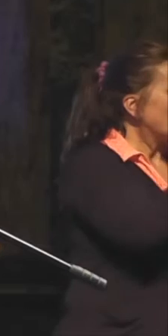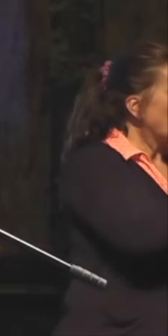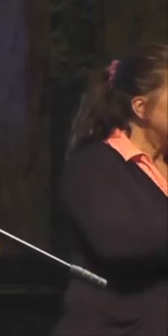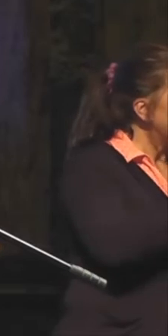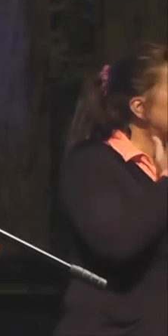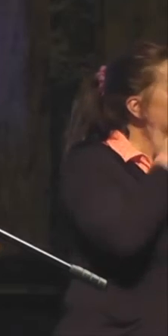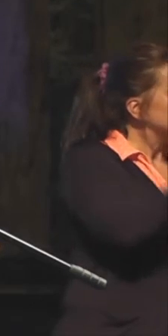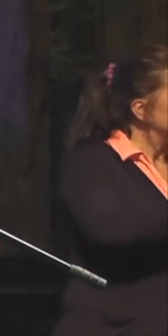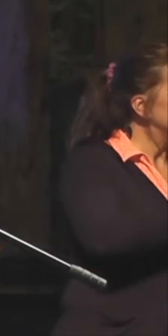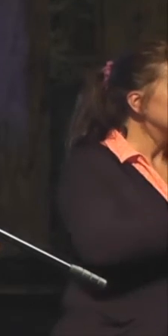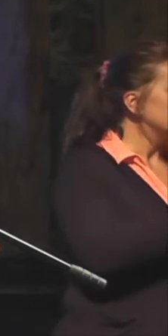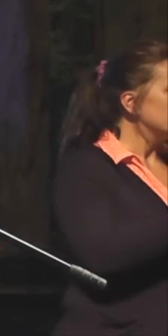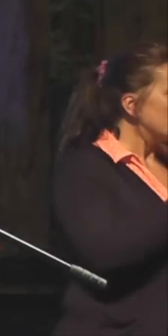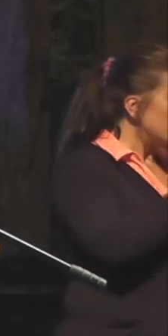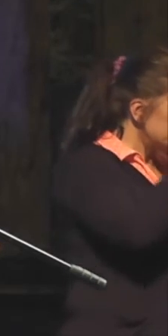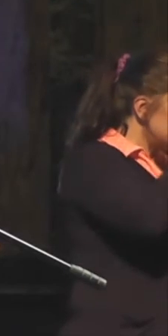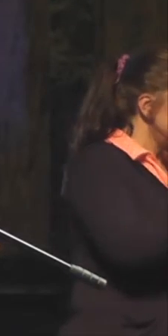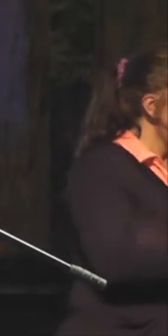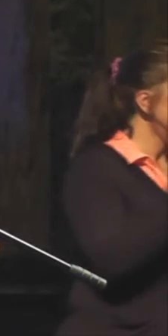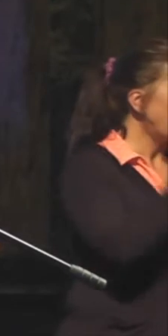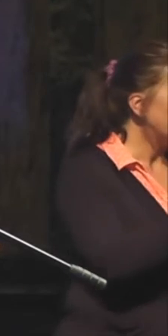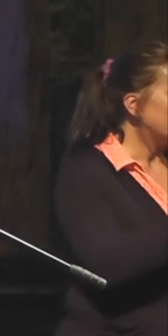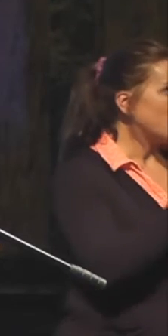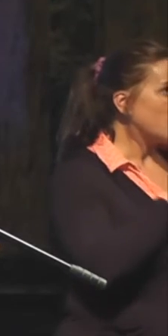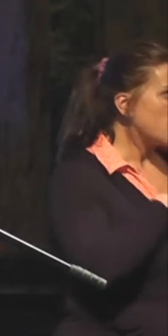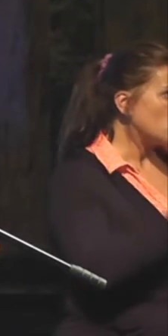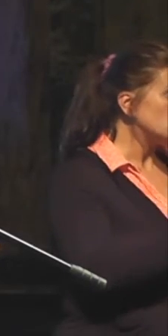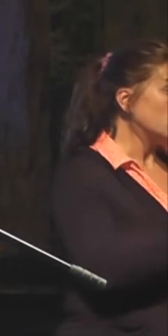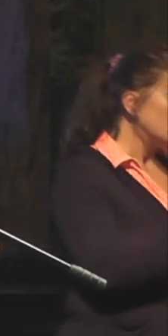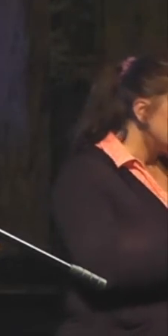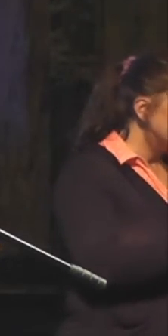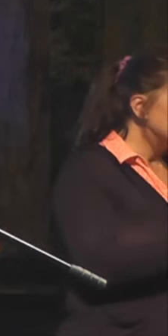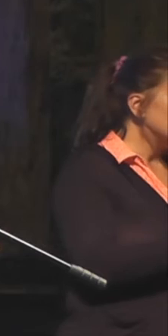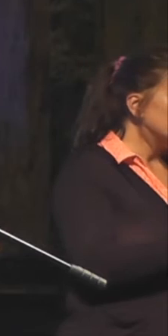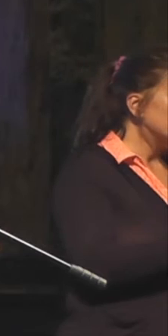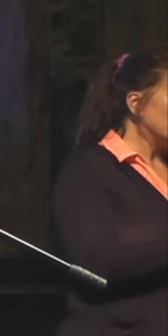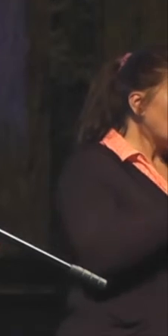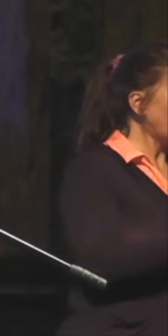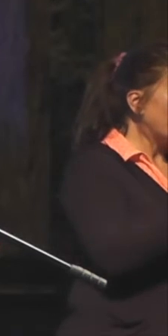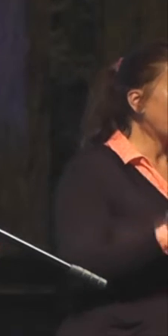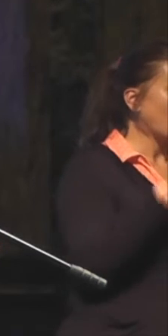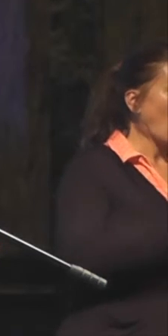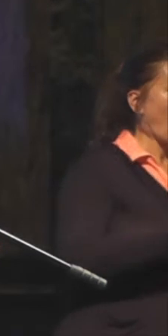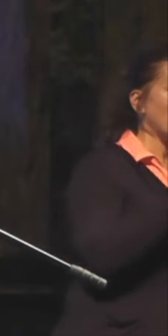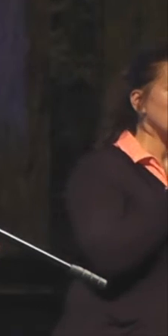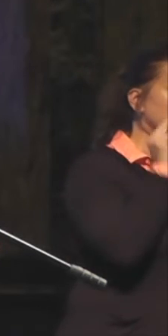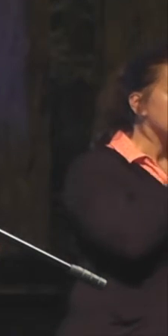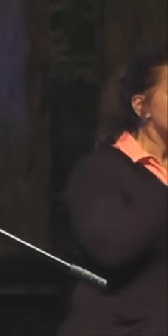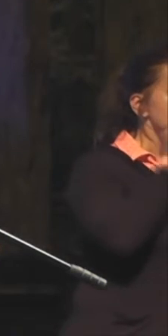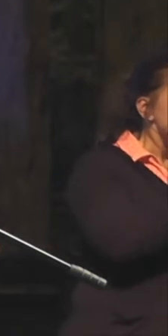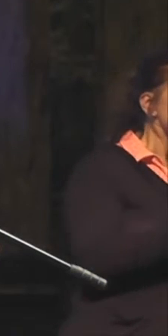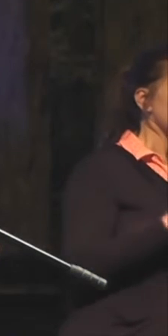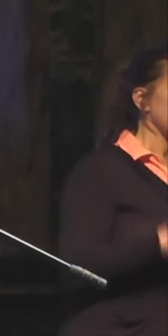la pausa y sacarse los lentes y lo que en el día de hoy ayer veíamos